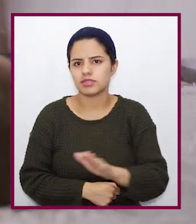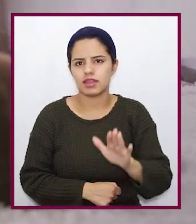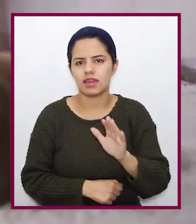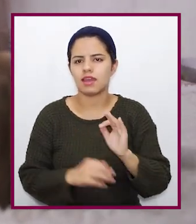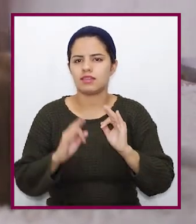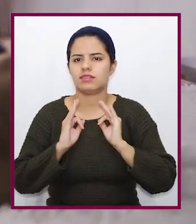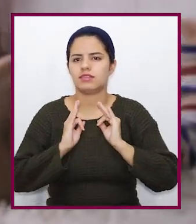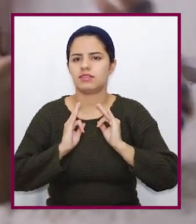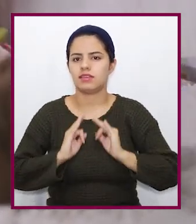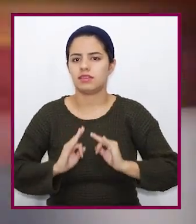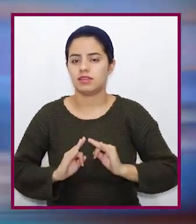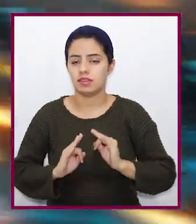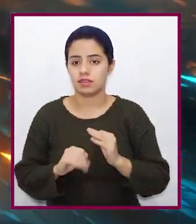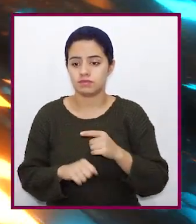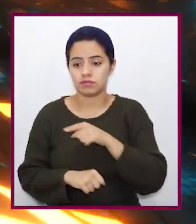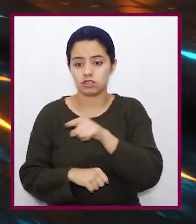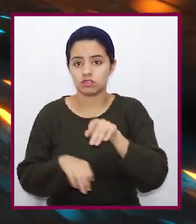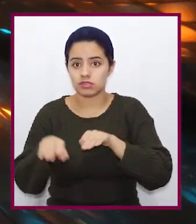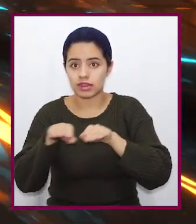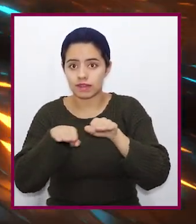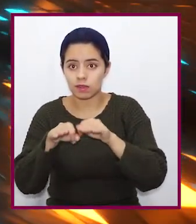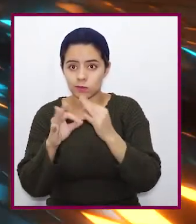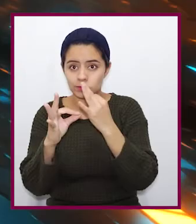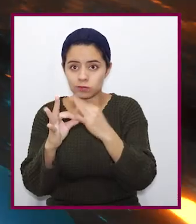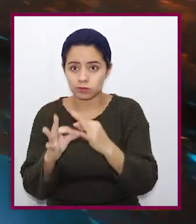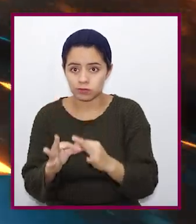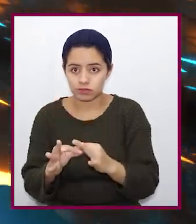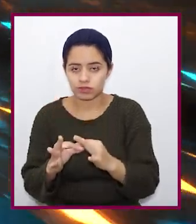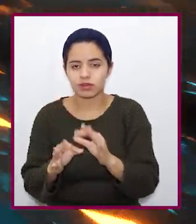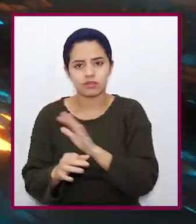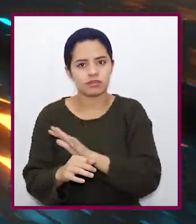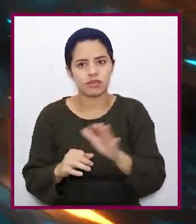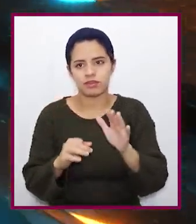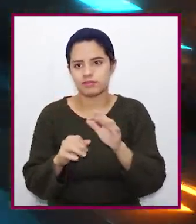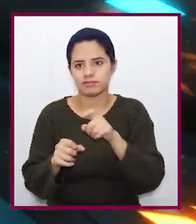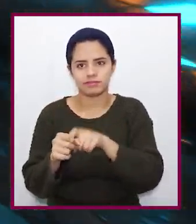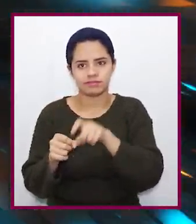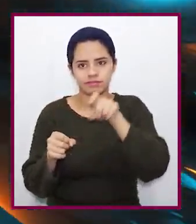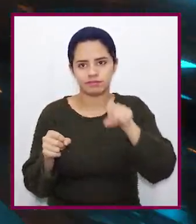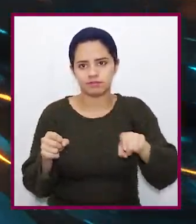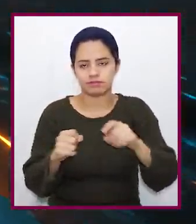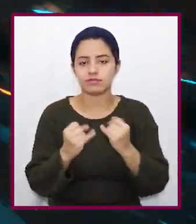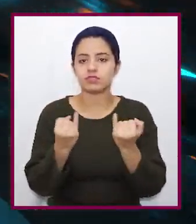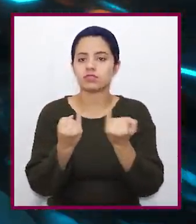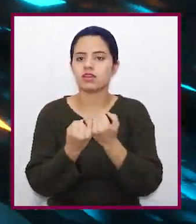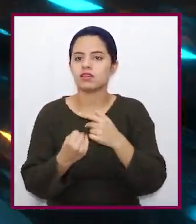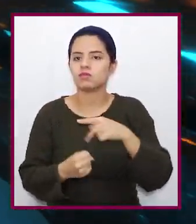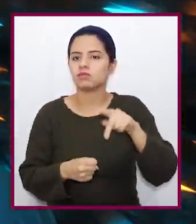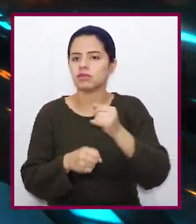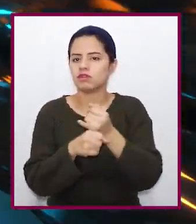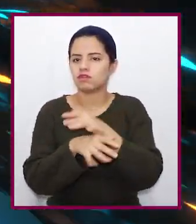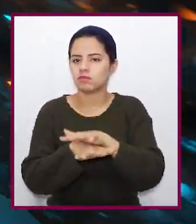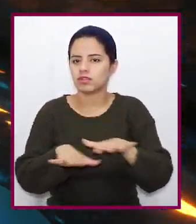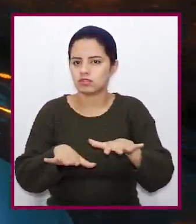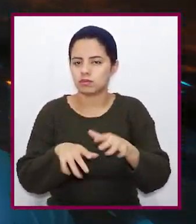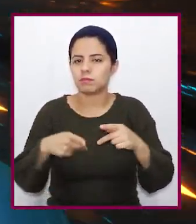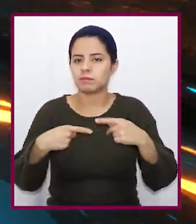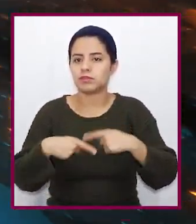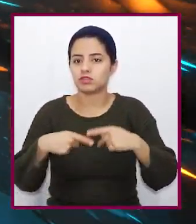con su jornada laboral. Está también el derecho a la protección de datos de los menores en Internet.